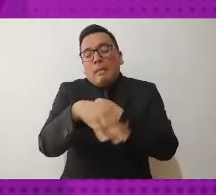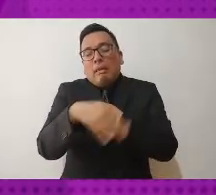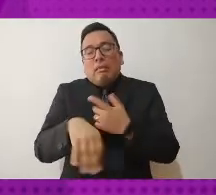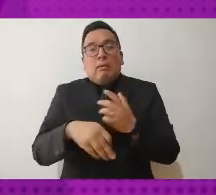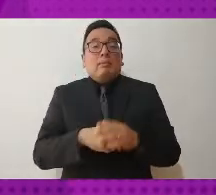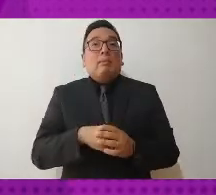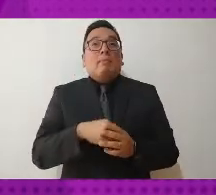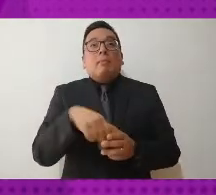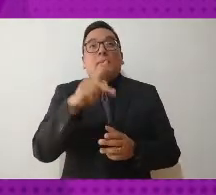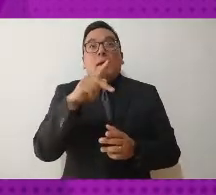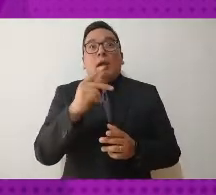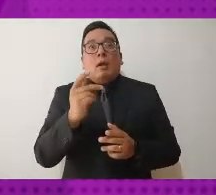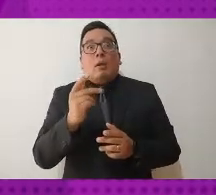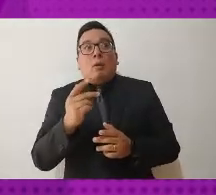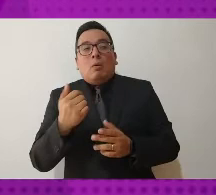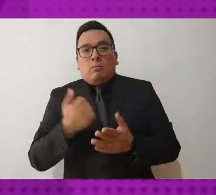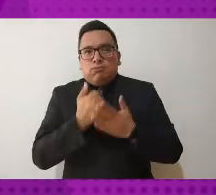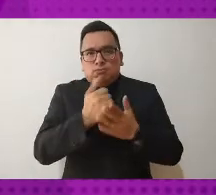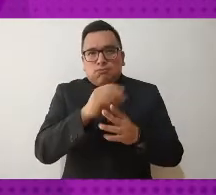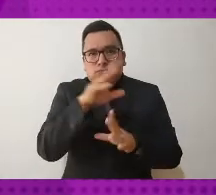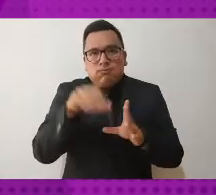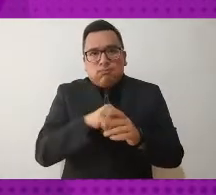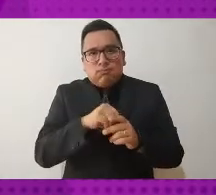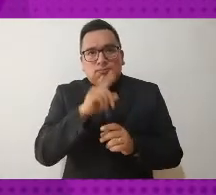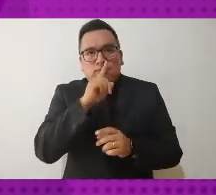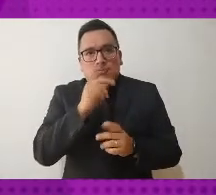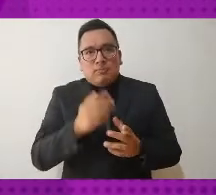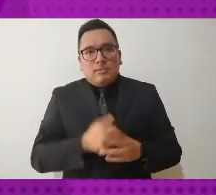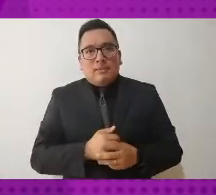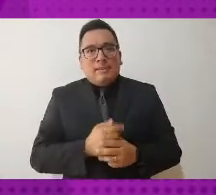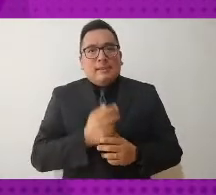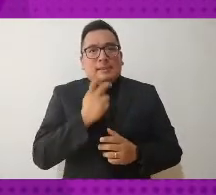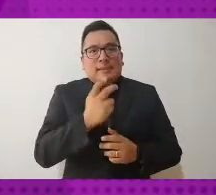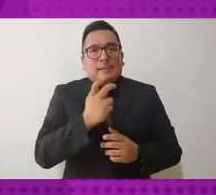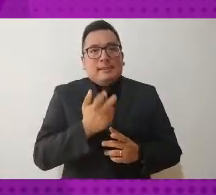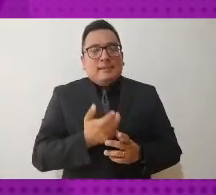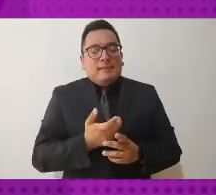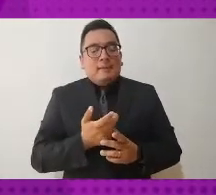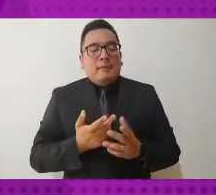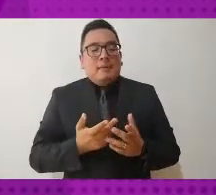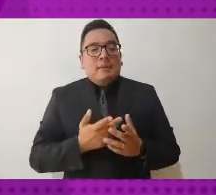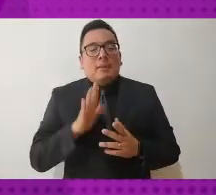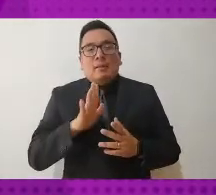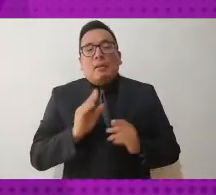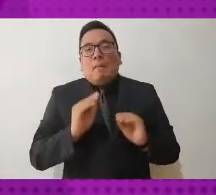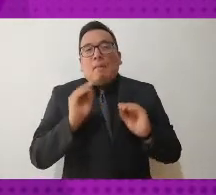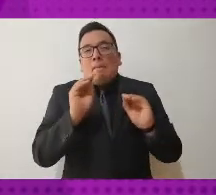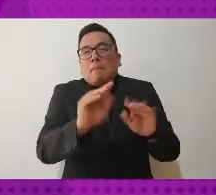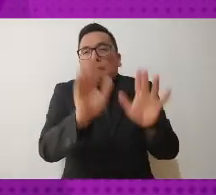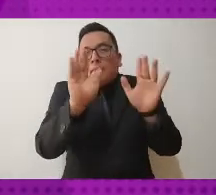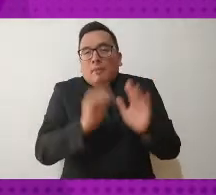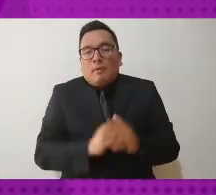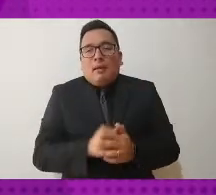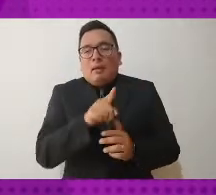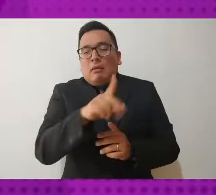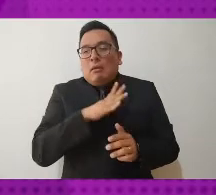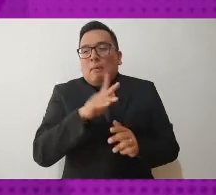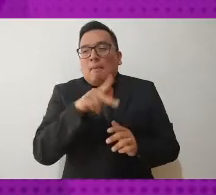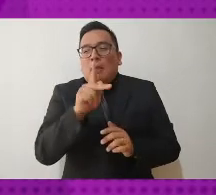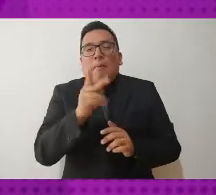que este hay un rato pero pues no le damos la oportunidad como tal o sea dejamos como que se deje ahí al